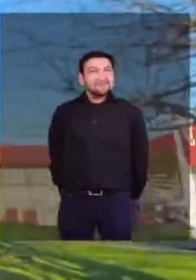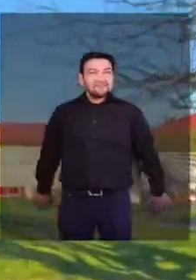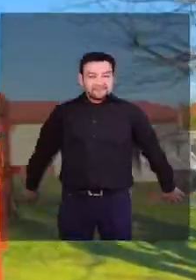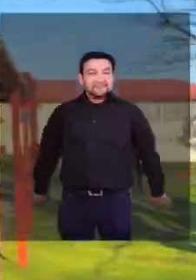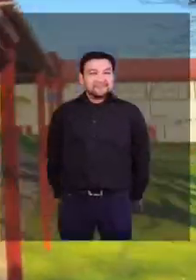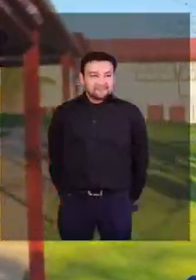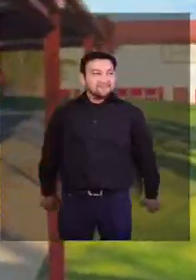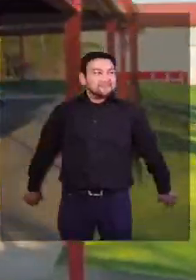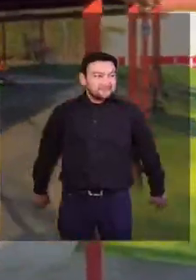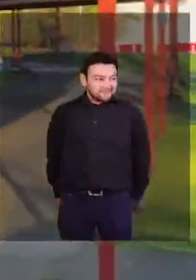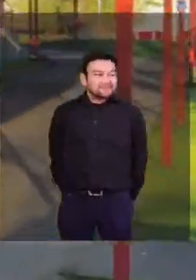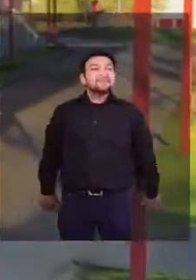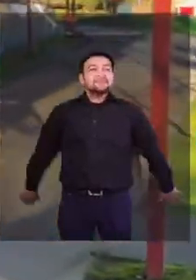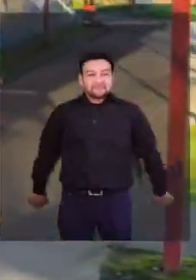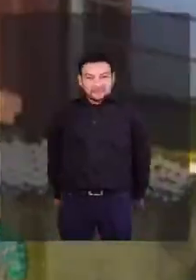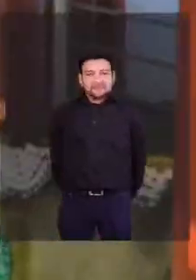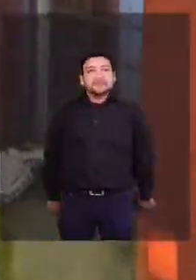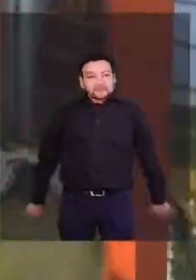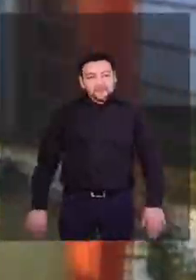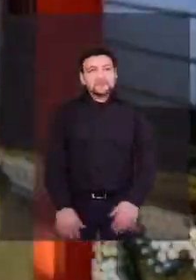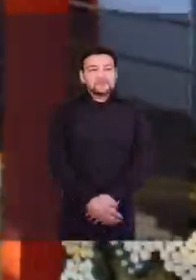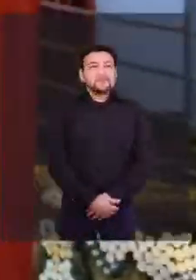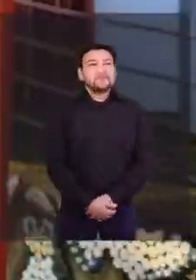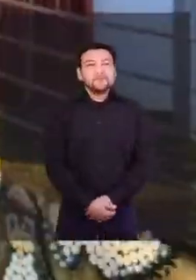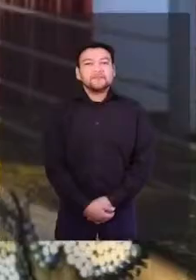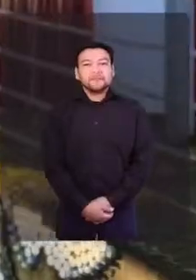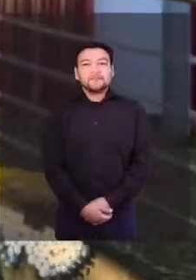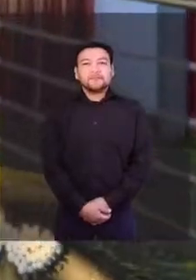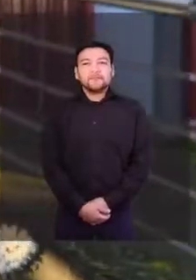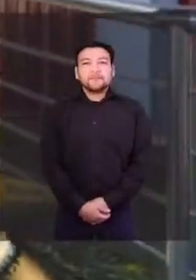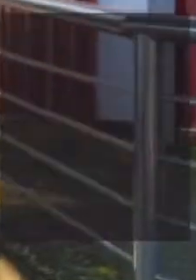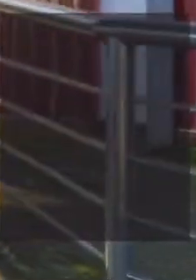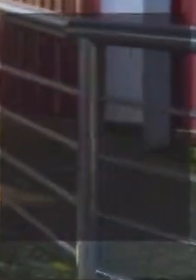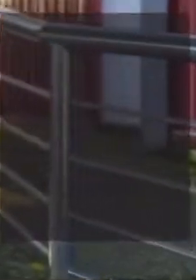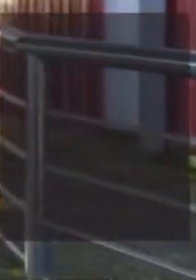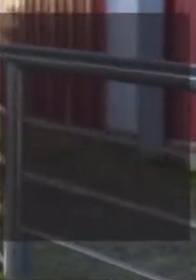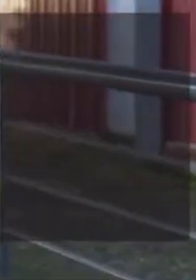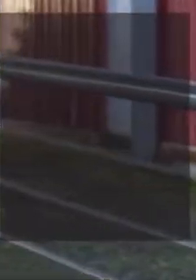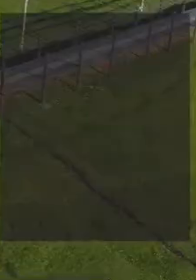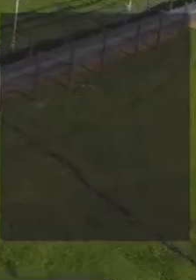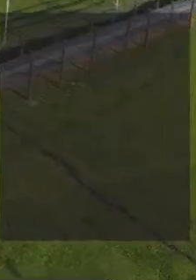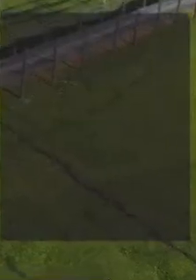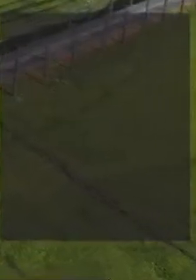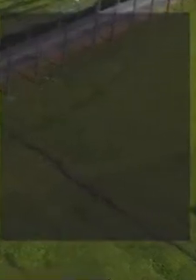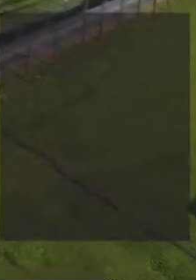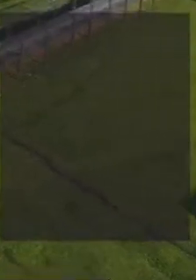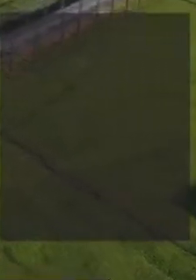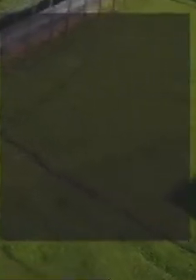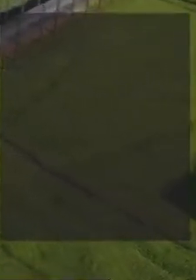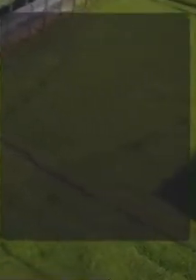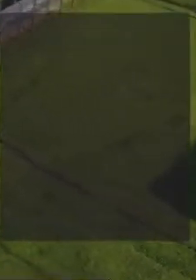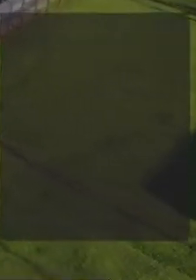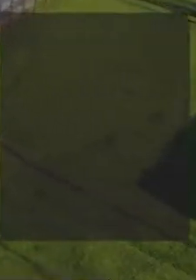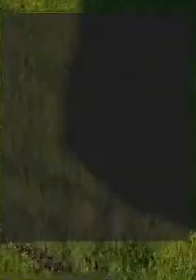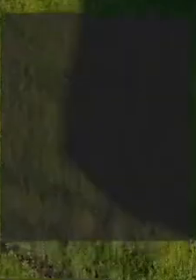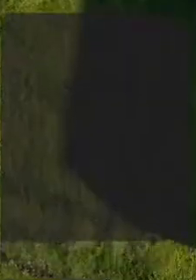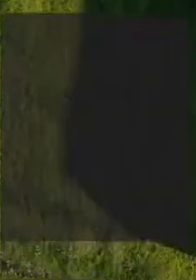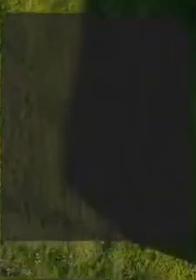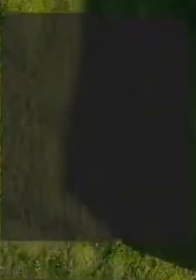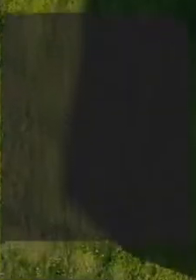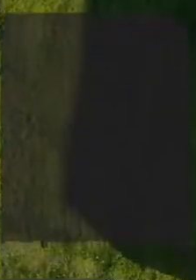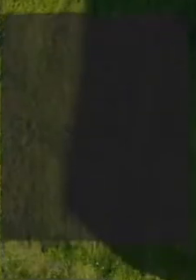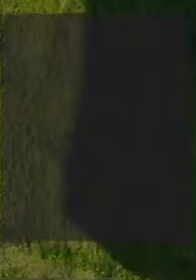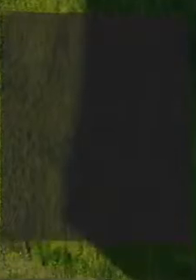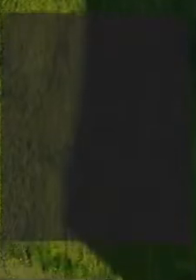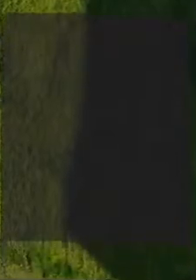investigación e innovación, estimulando la curiosidad y el espíritu crítico para ayudarte a alcanzar tus metas y